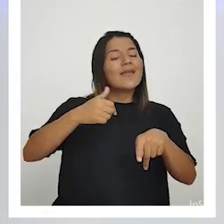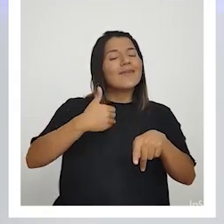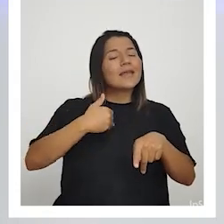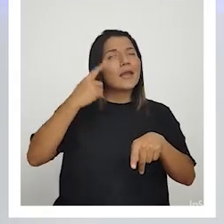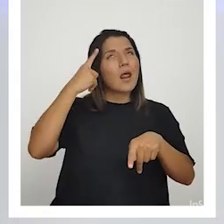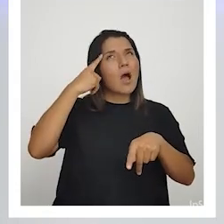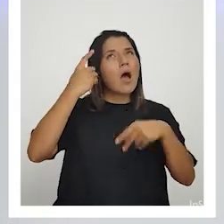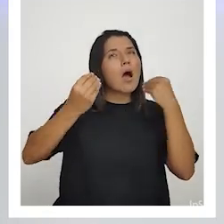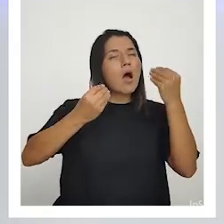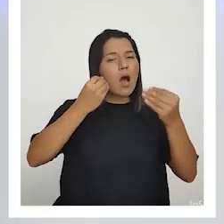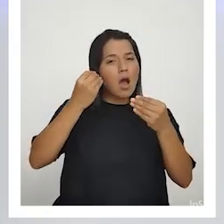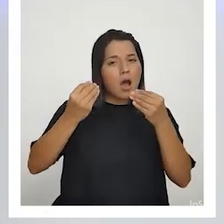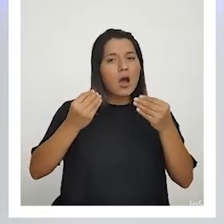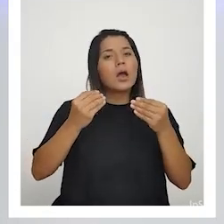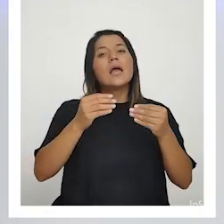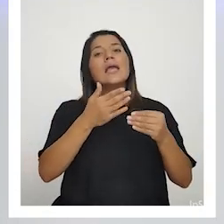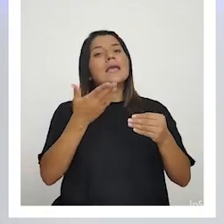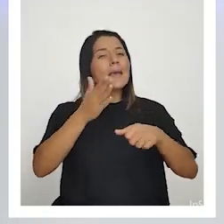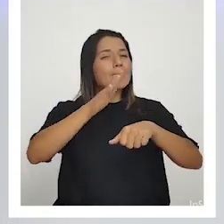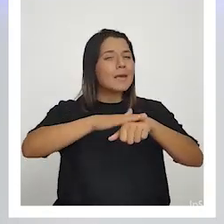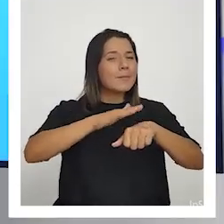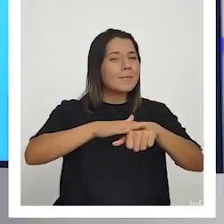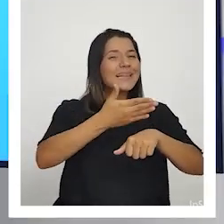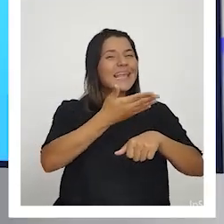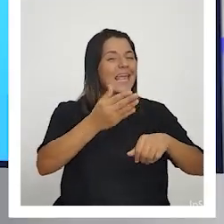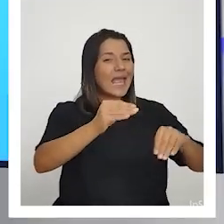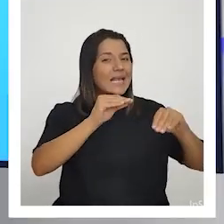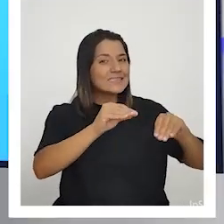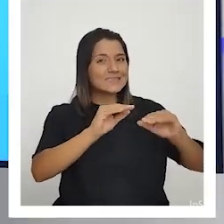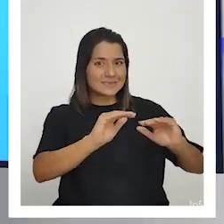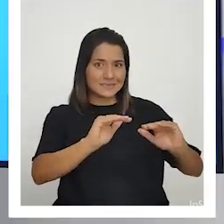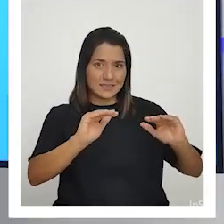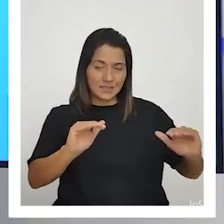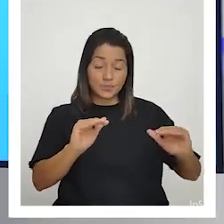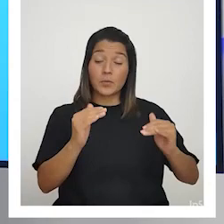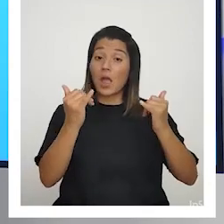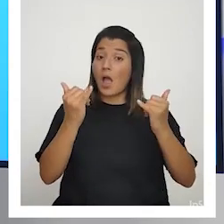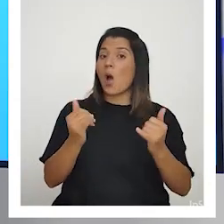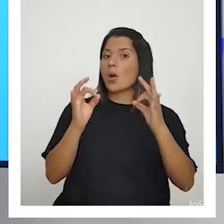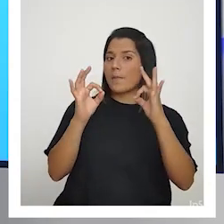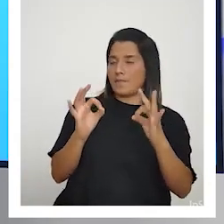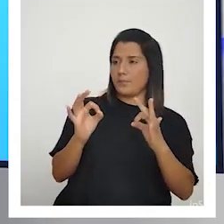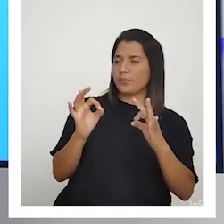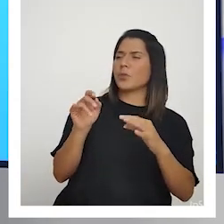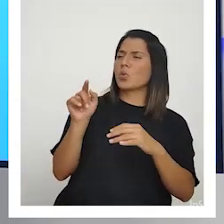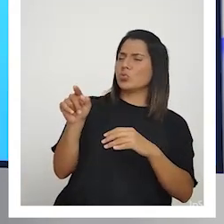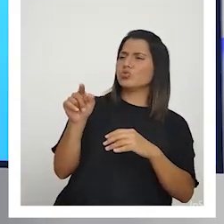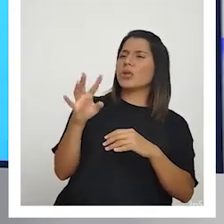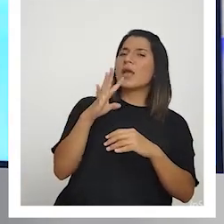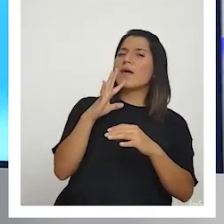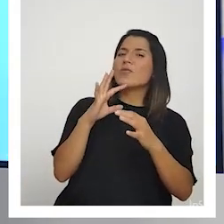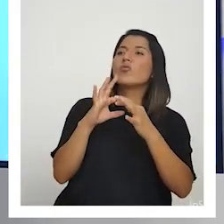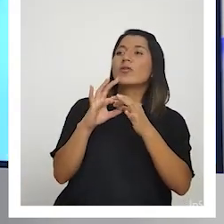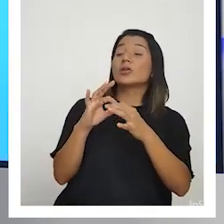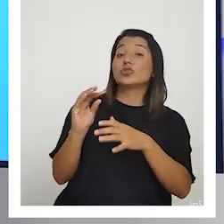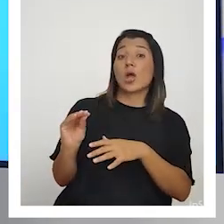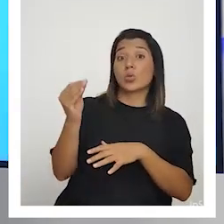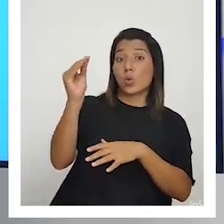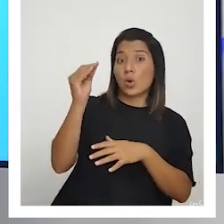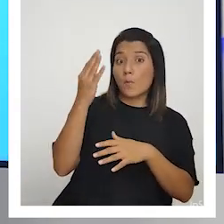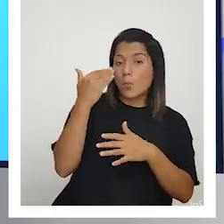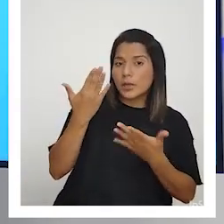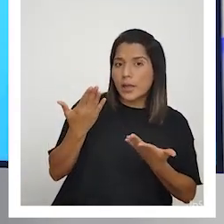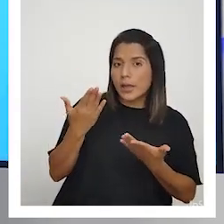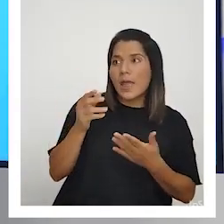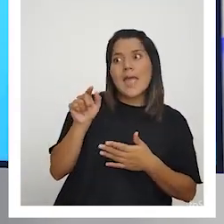nuestros niños, ¿verdad? Ahora, bueno, usted avanzaba al tema de los adolescentes, porque ya ese también es otro mundo. En